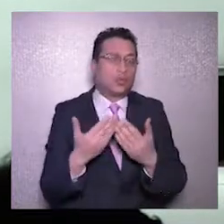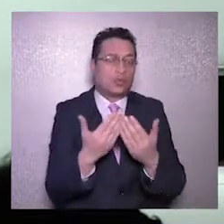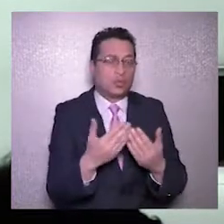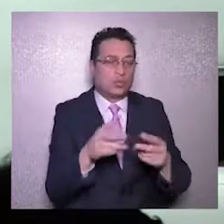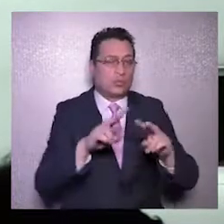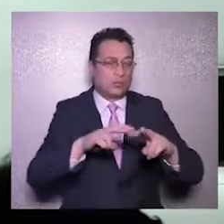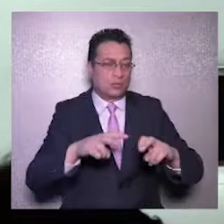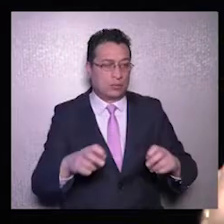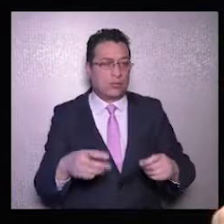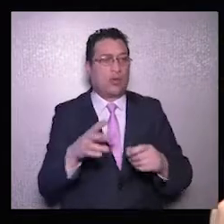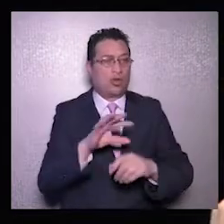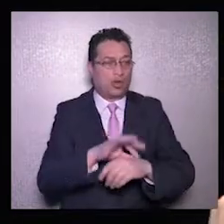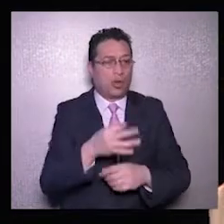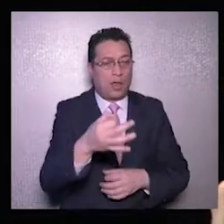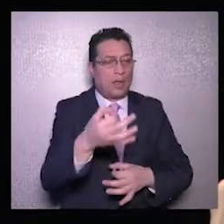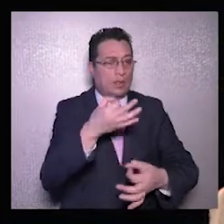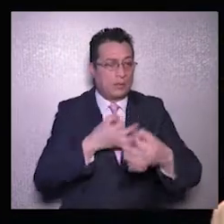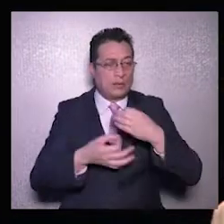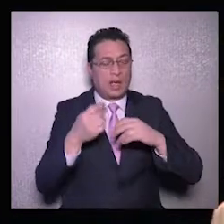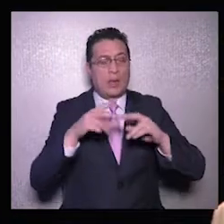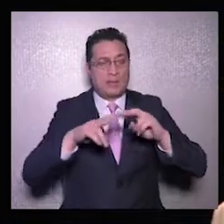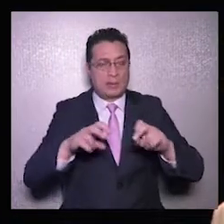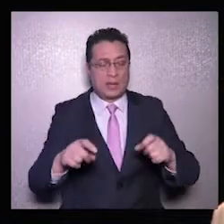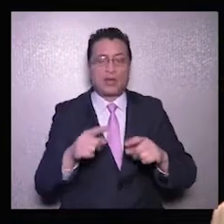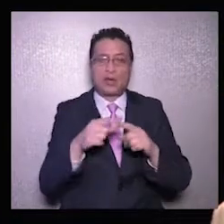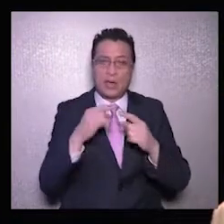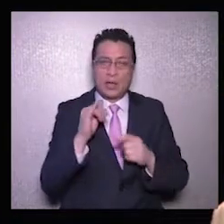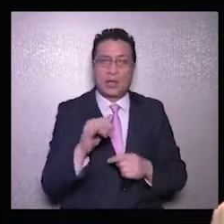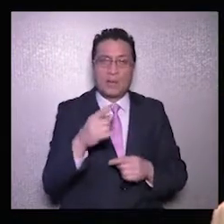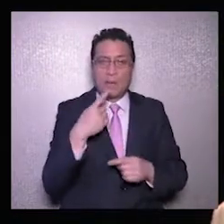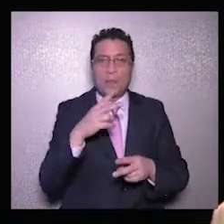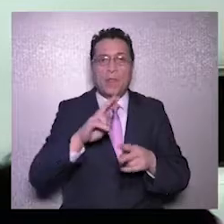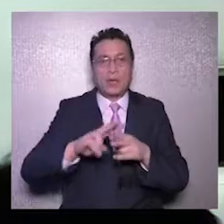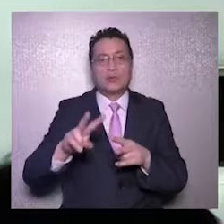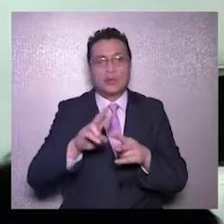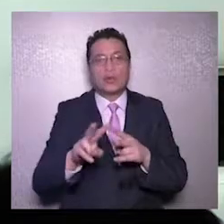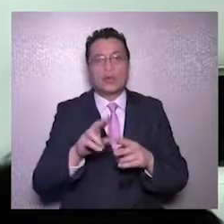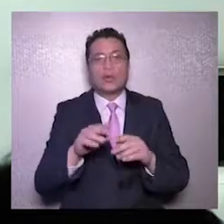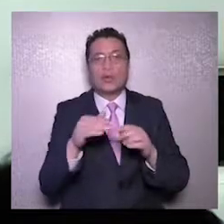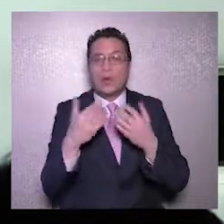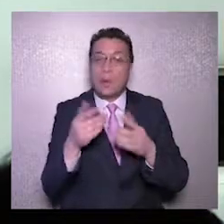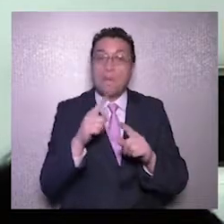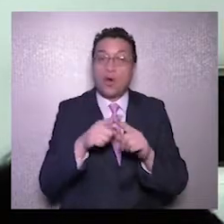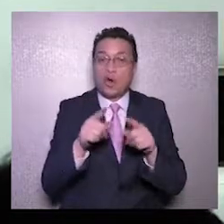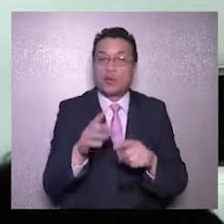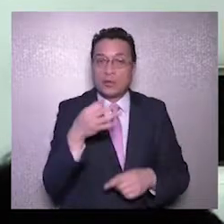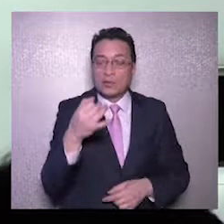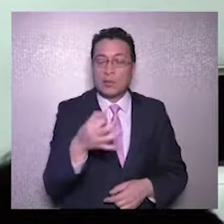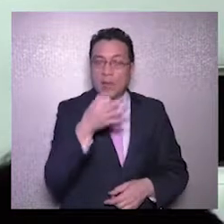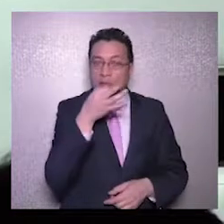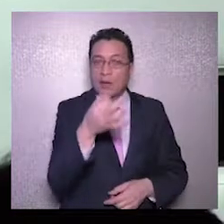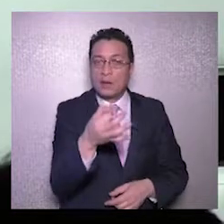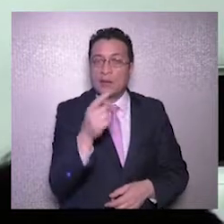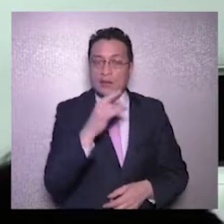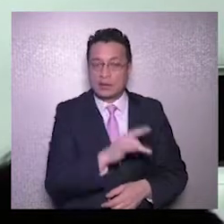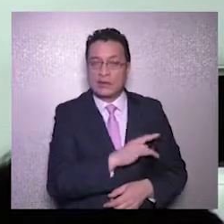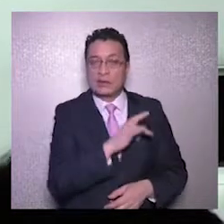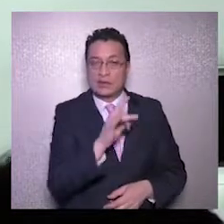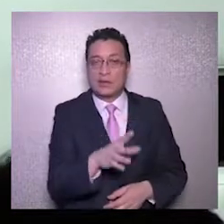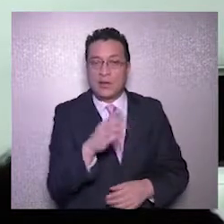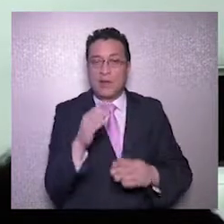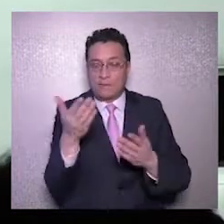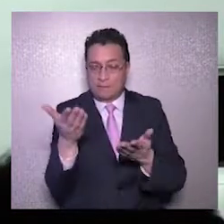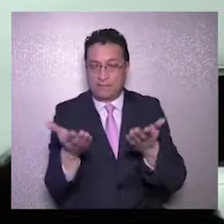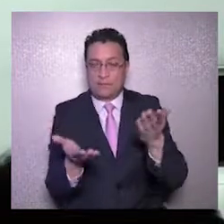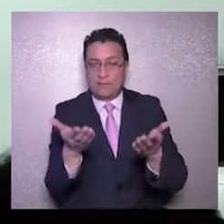hablaba el doctor Envy, de ir investigando y haciendo resolución. Y para eso, vuelvo a insistir, Chile tiene ventajas